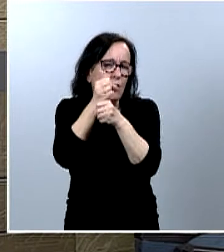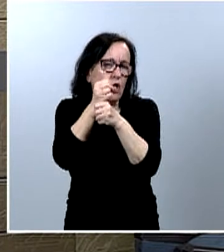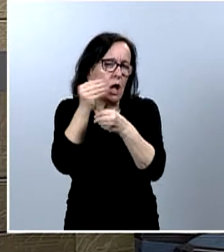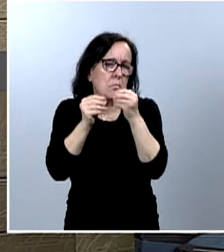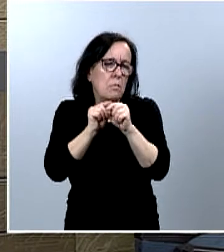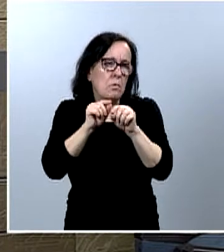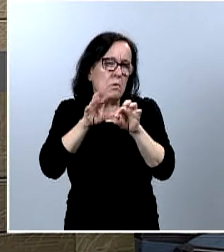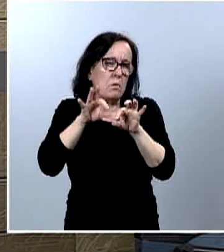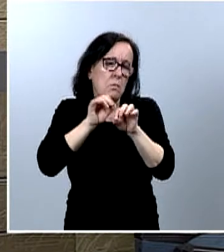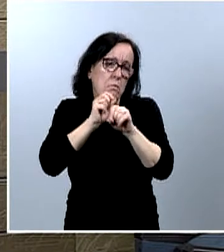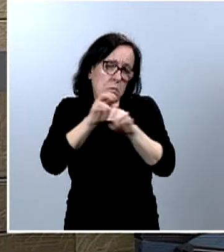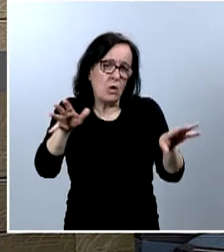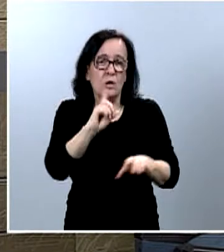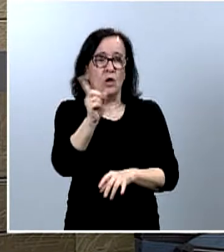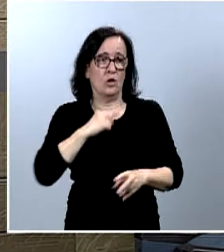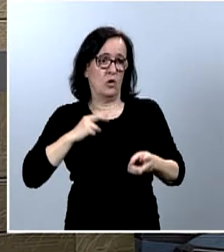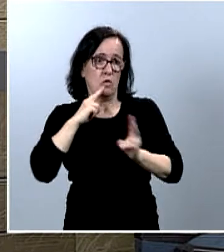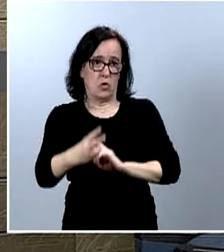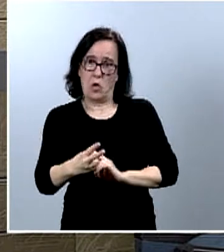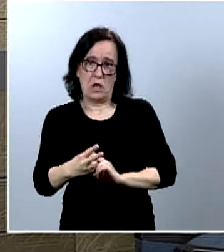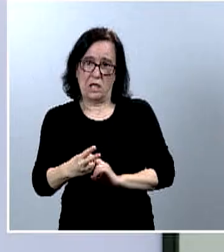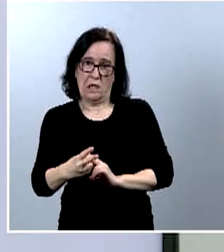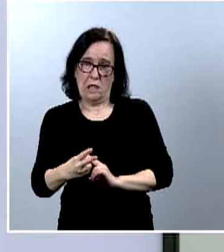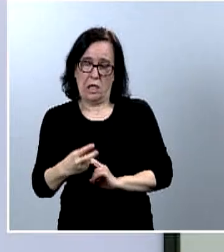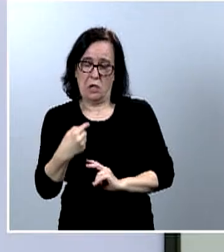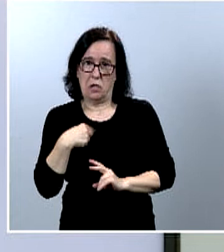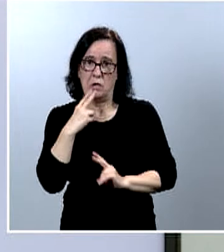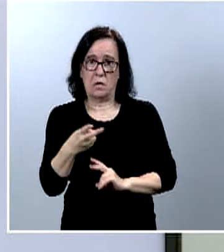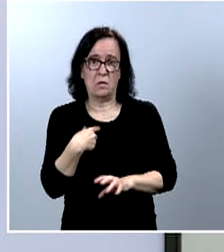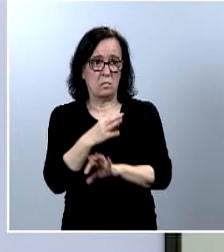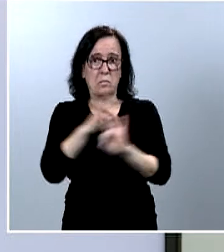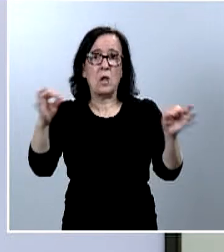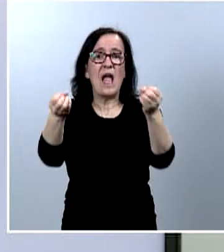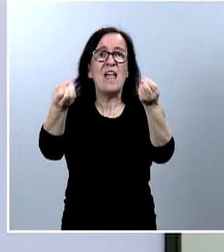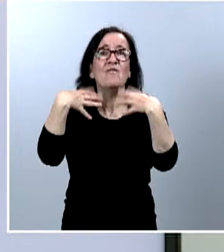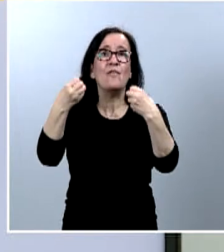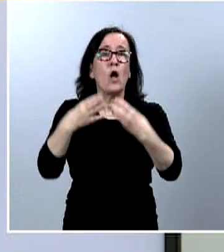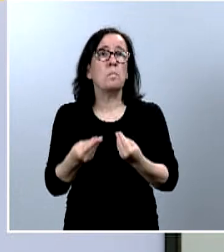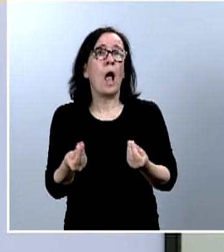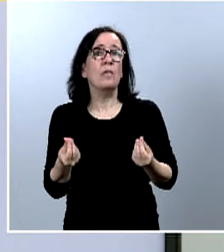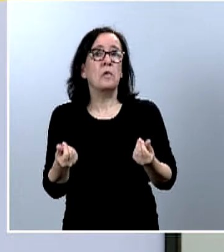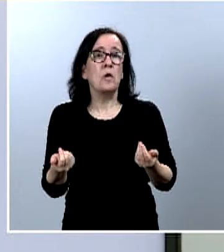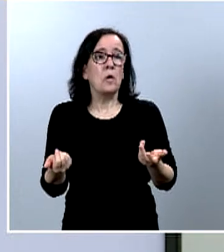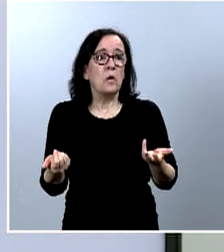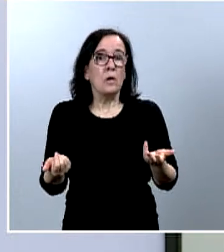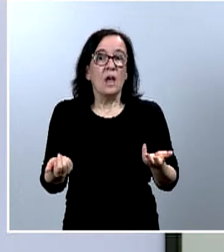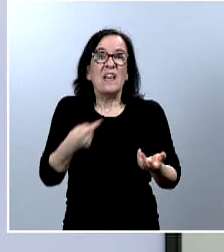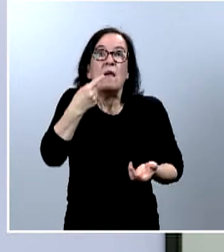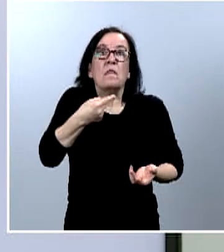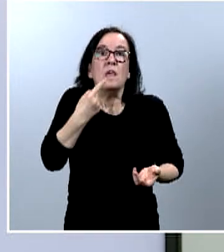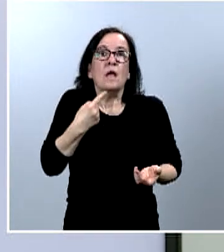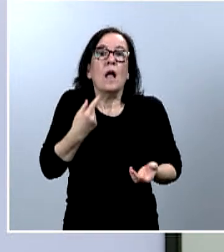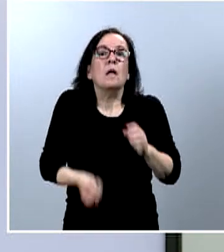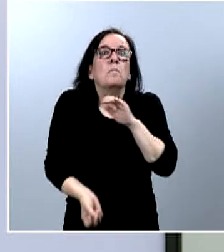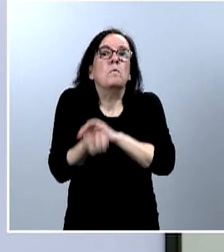que contestar a eso, que no tengo ninguna información que apunte al origen